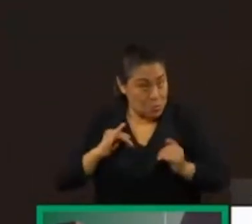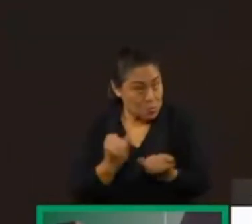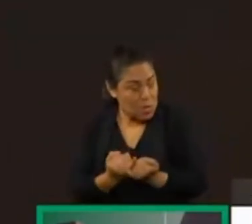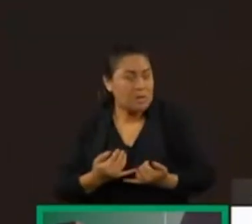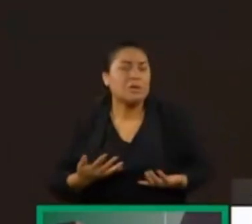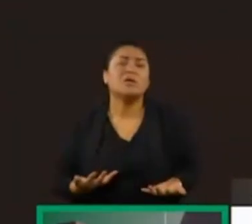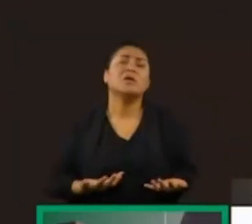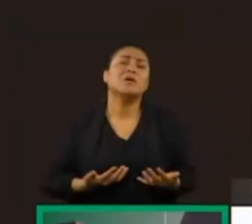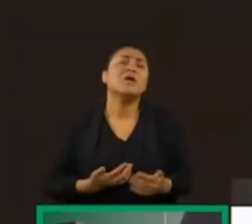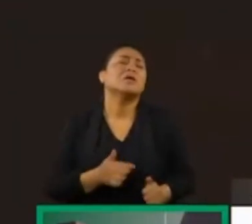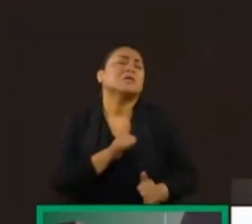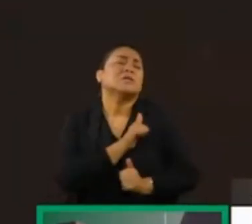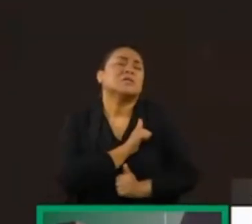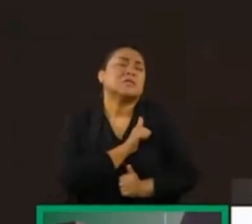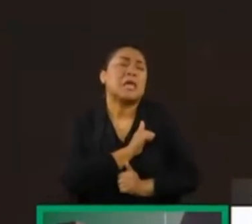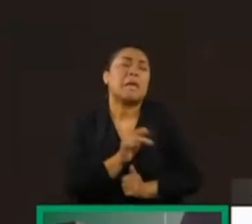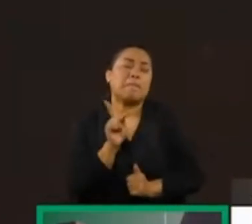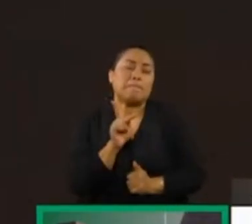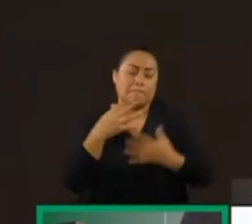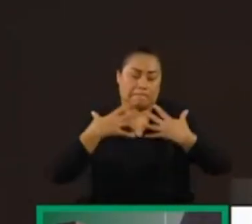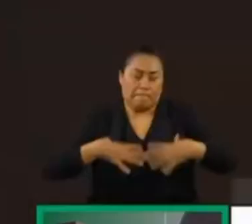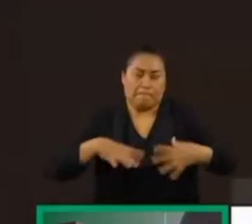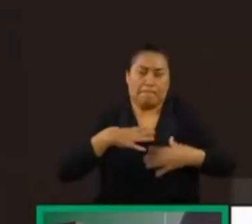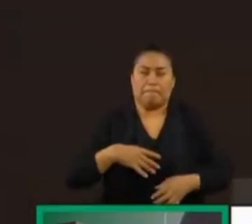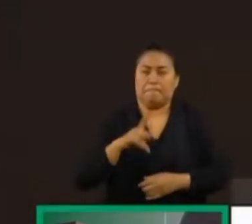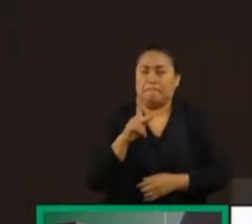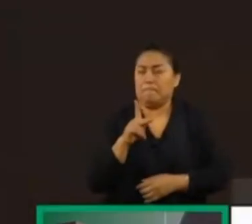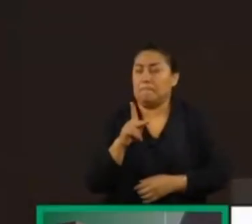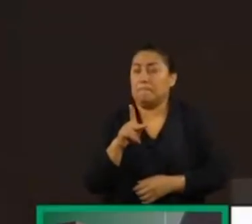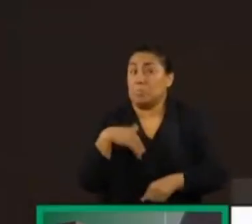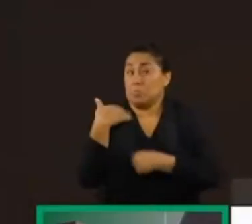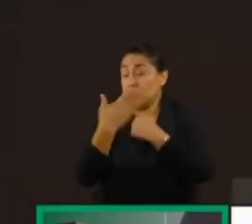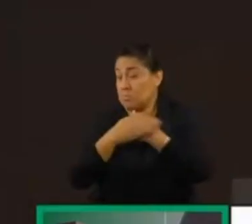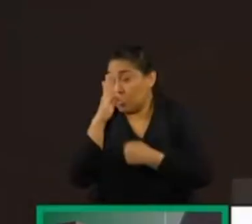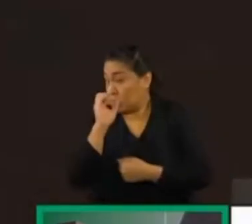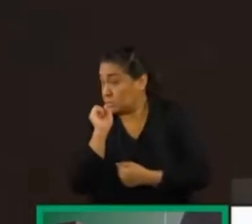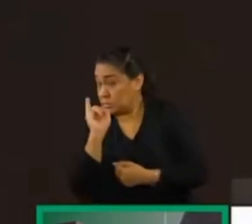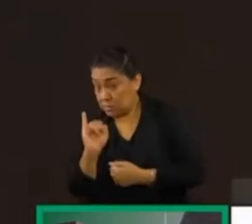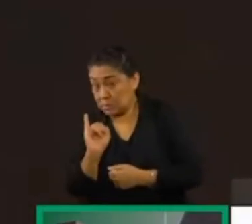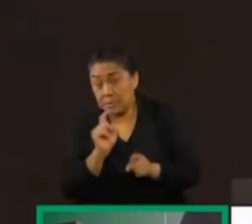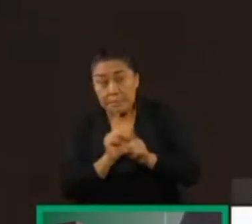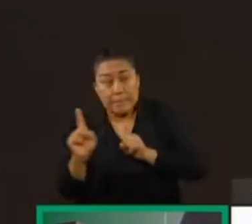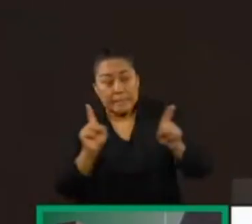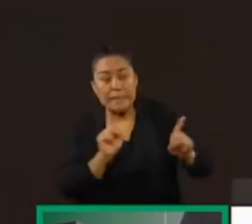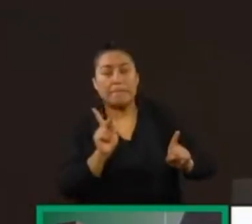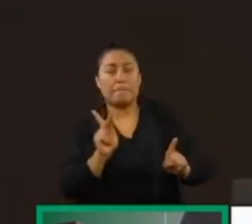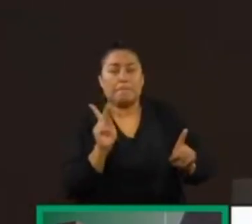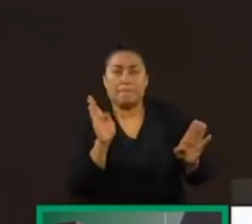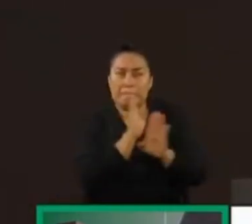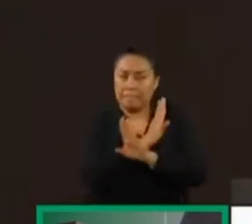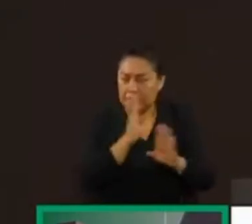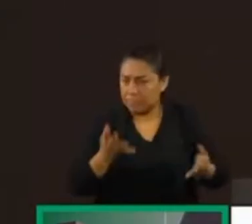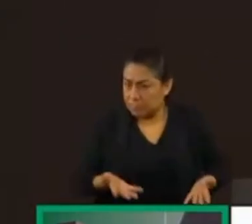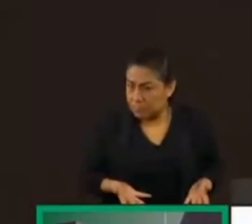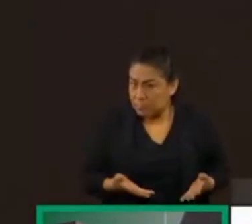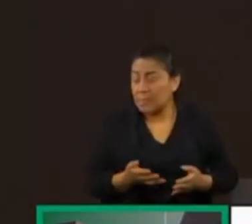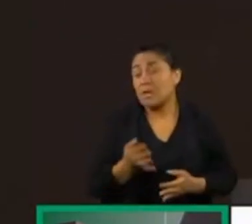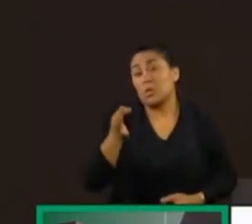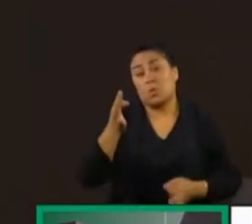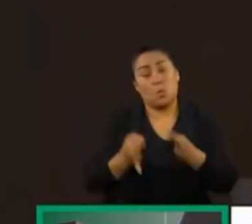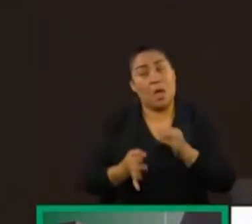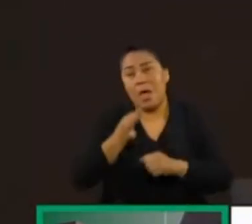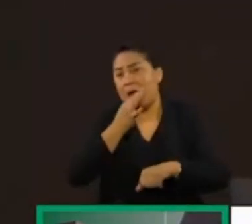meter a los militares disfrazados de civiles ahora que autoricen los operativos encubiertos? Que, por cierto, la Corte